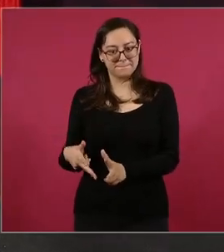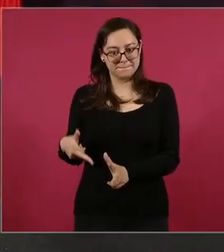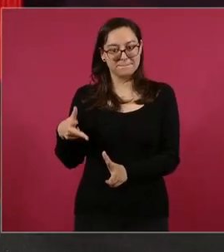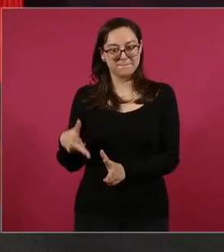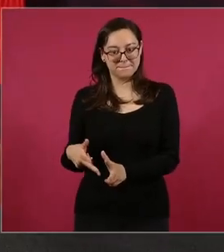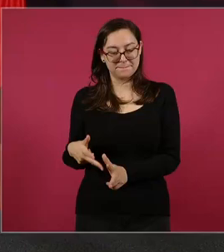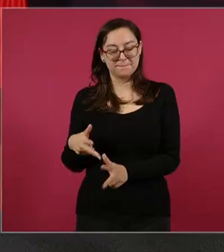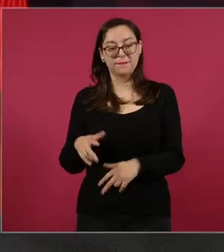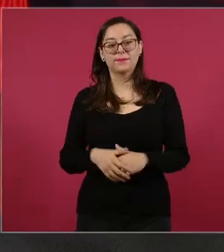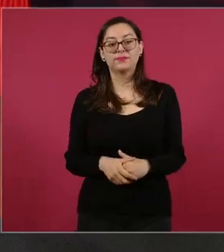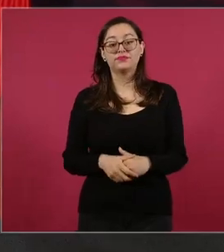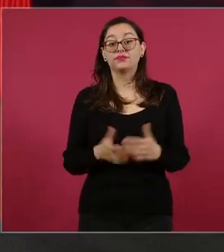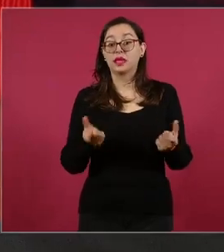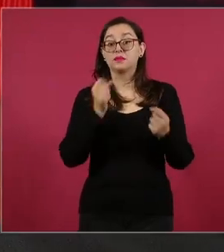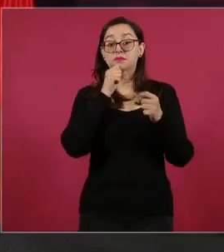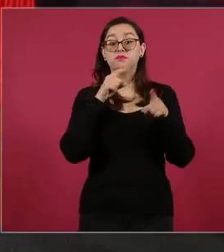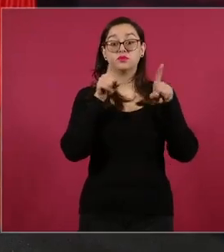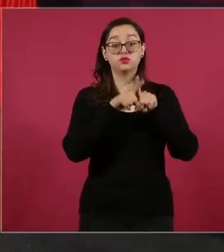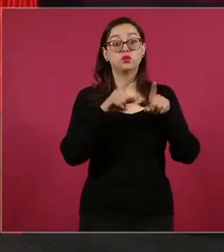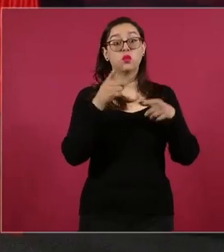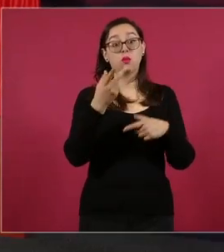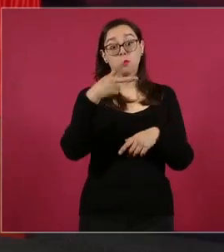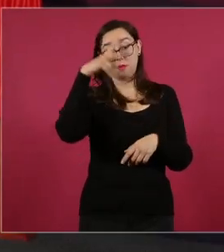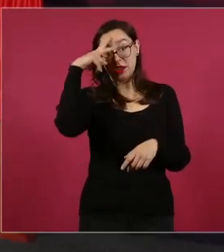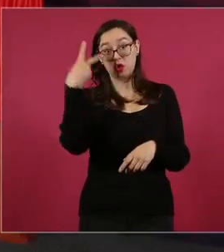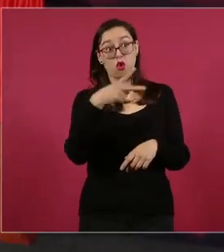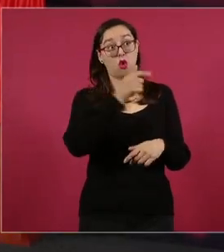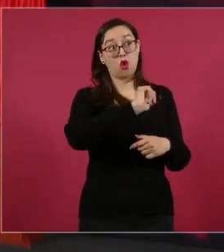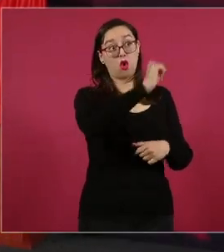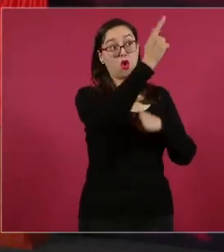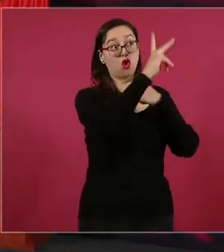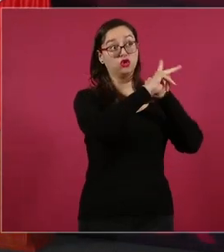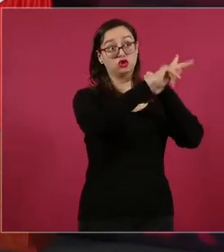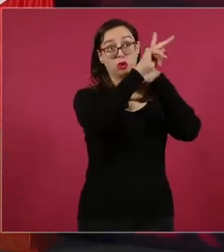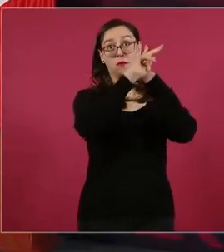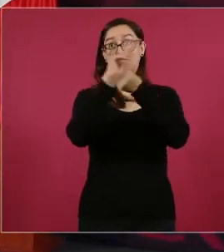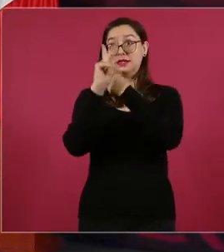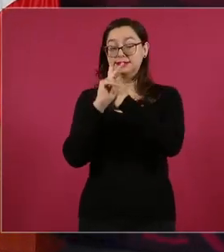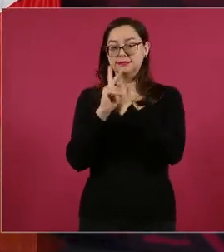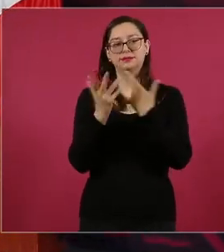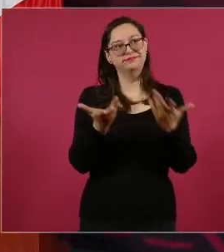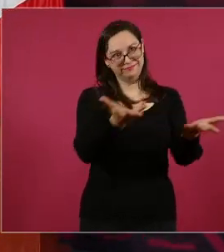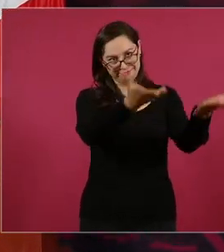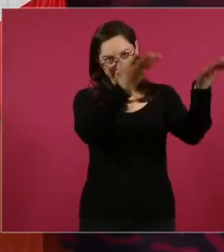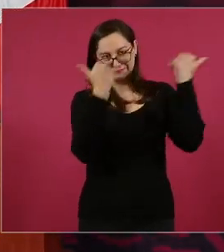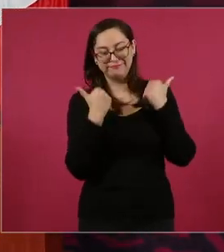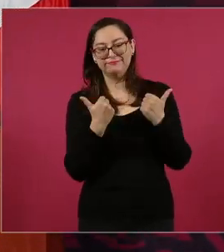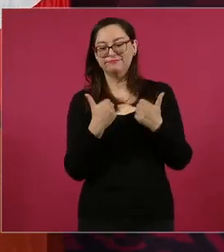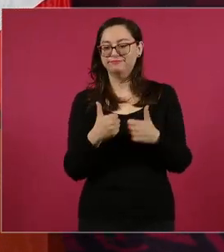en el extranjero, en Estados Unidos, invitarlos, porque es algo